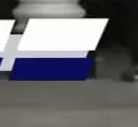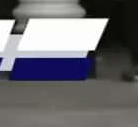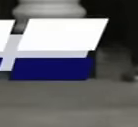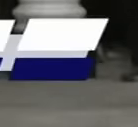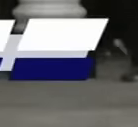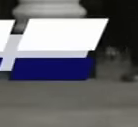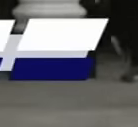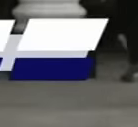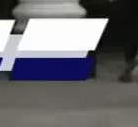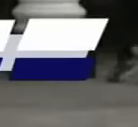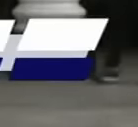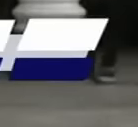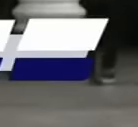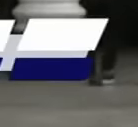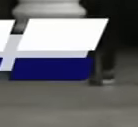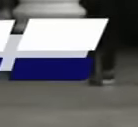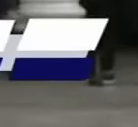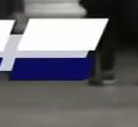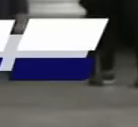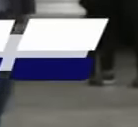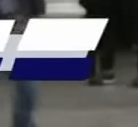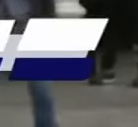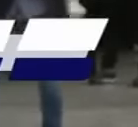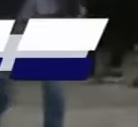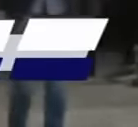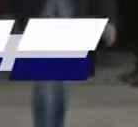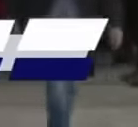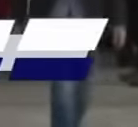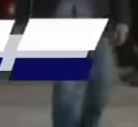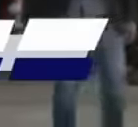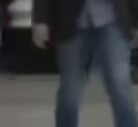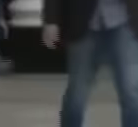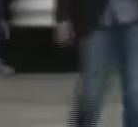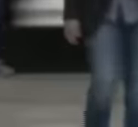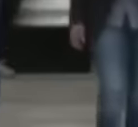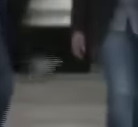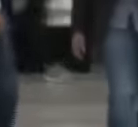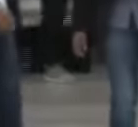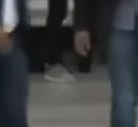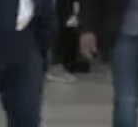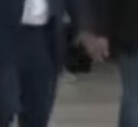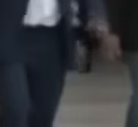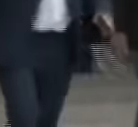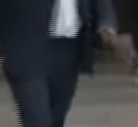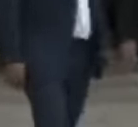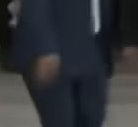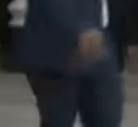agradecemos su sintonía con ANTV. Somos tu canal al Parlamento.